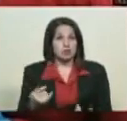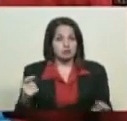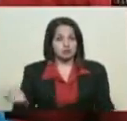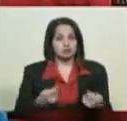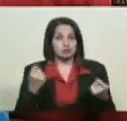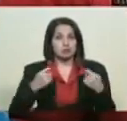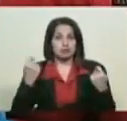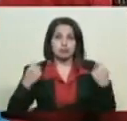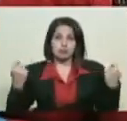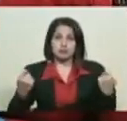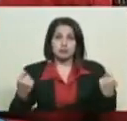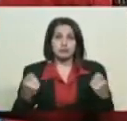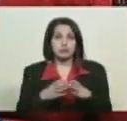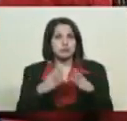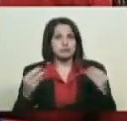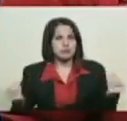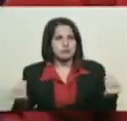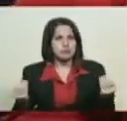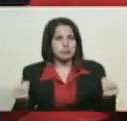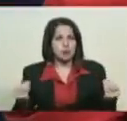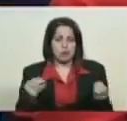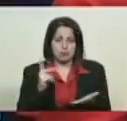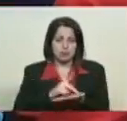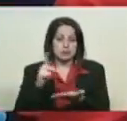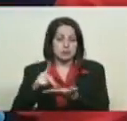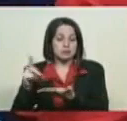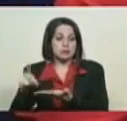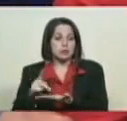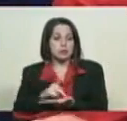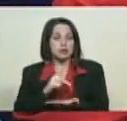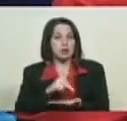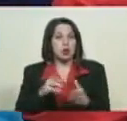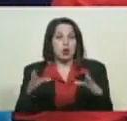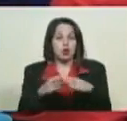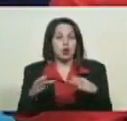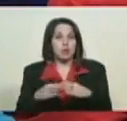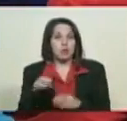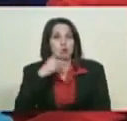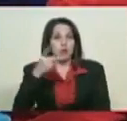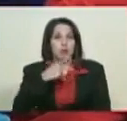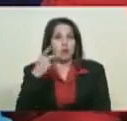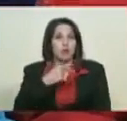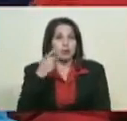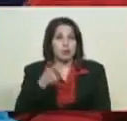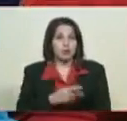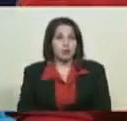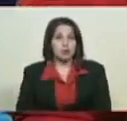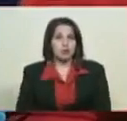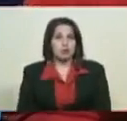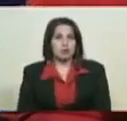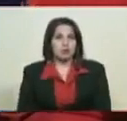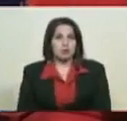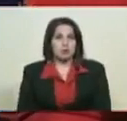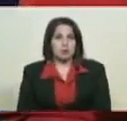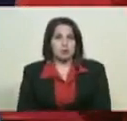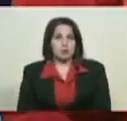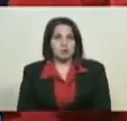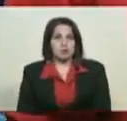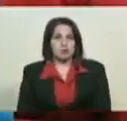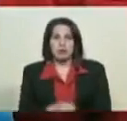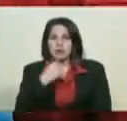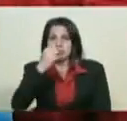incentivar, estimular la participación de los partidos políticos. Como bien lo decía el constituyente Diosdado